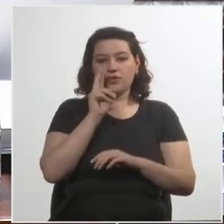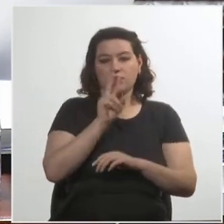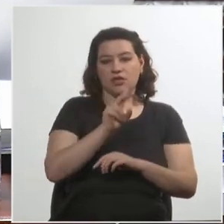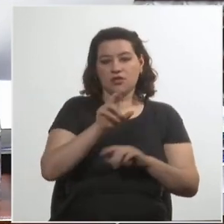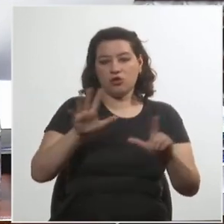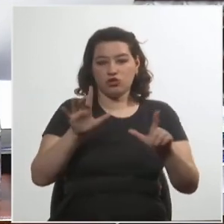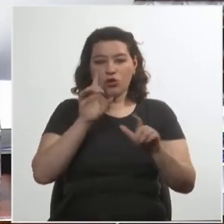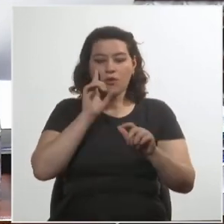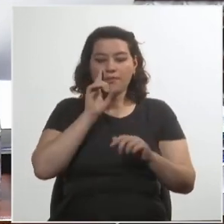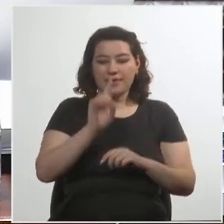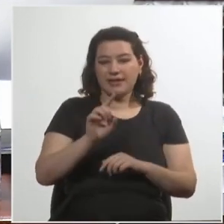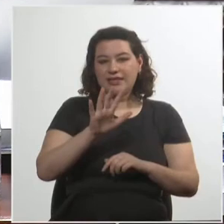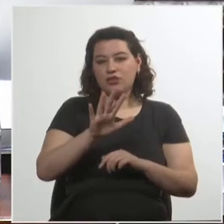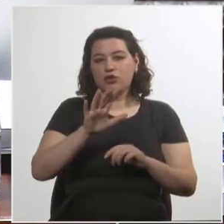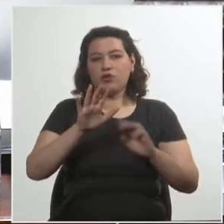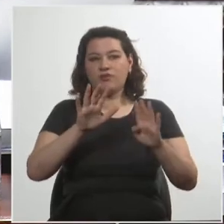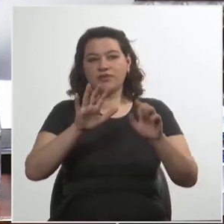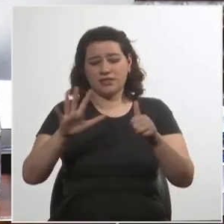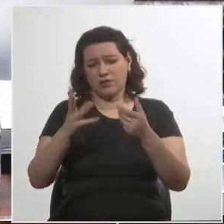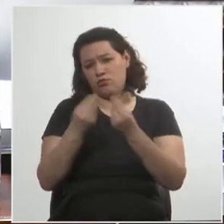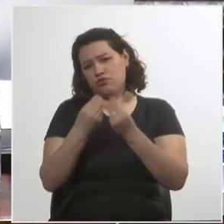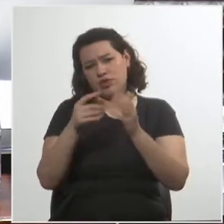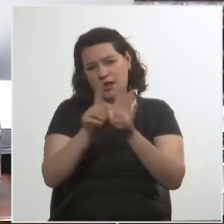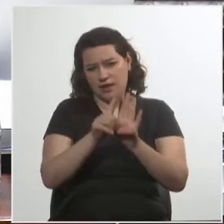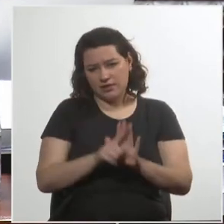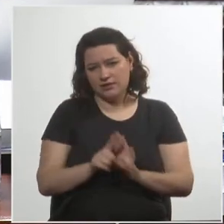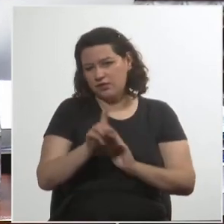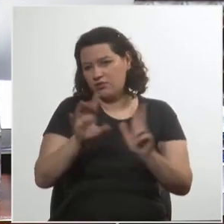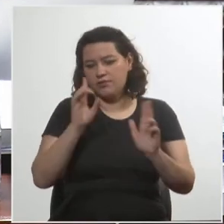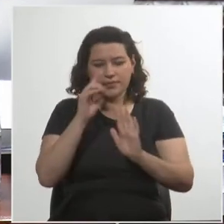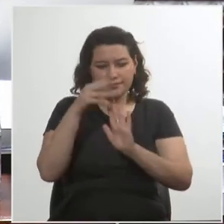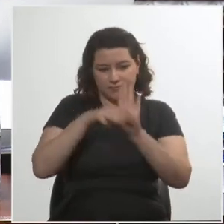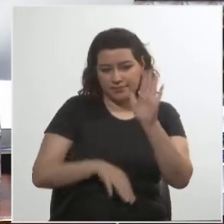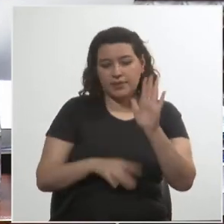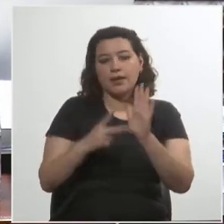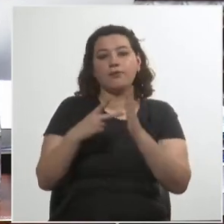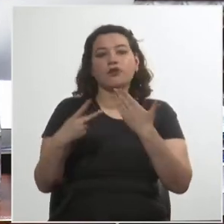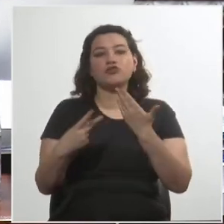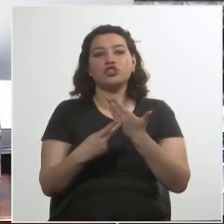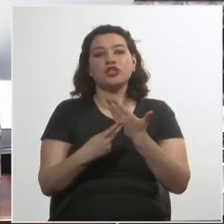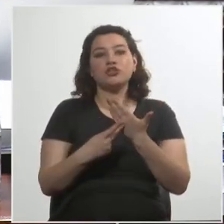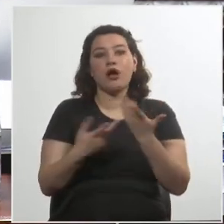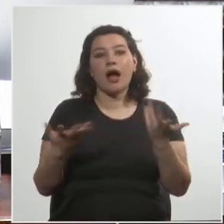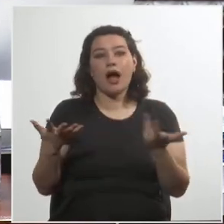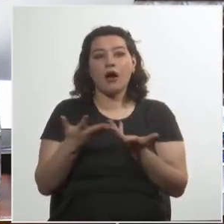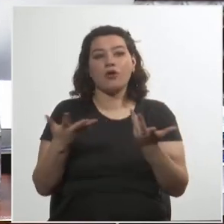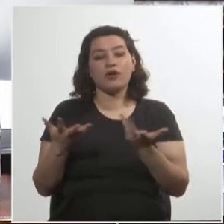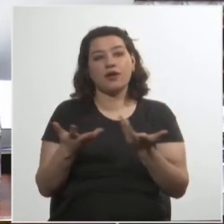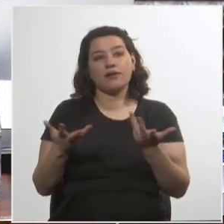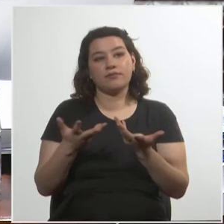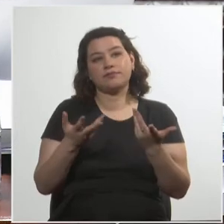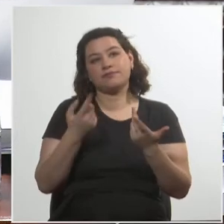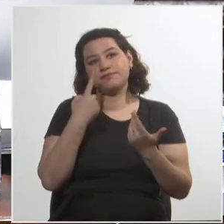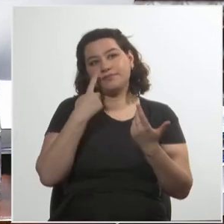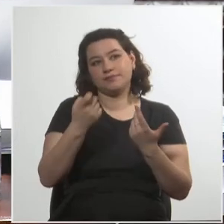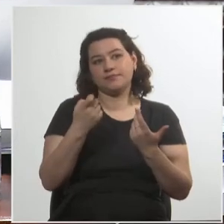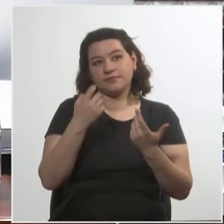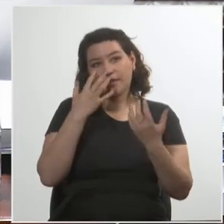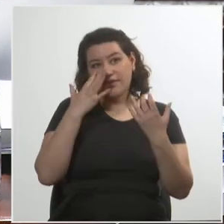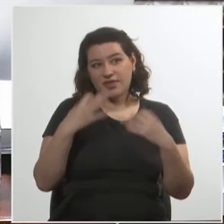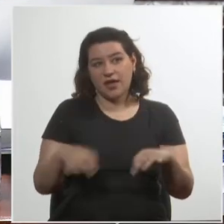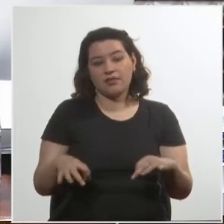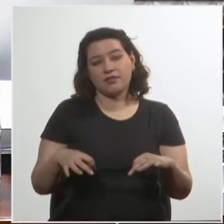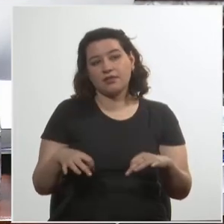18.596 18.093 son varias y el proyecto que está en consideración vemos que en